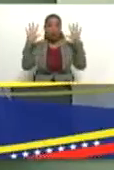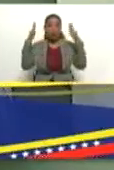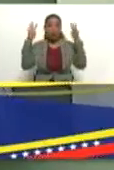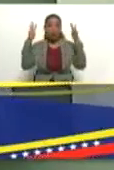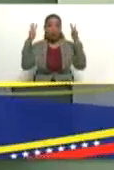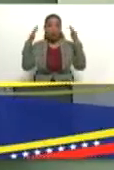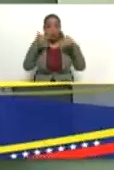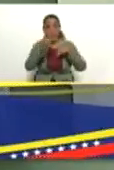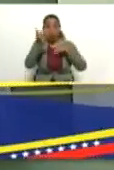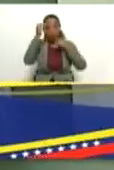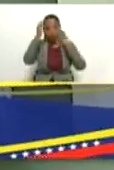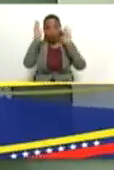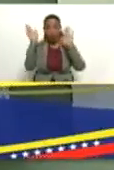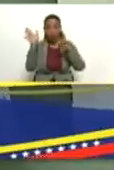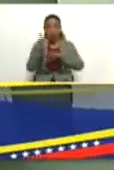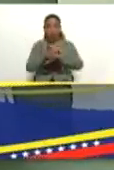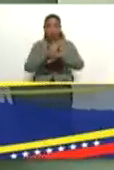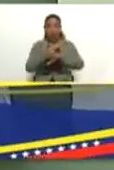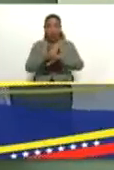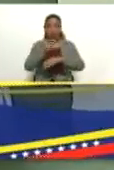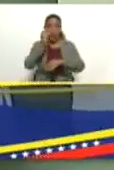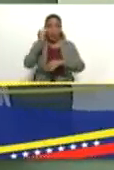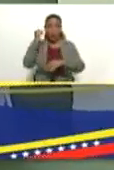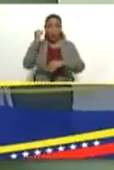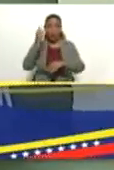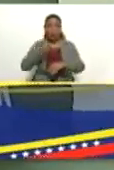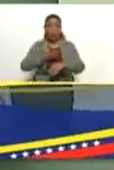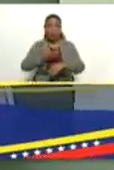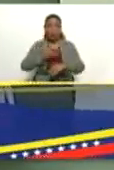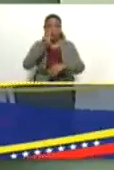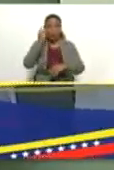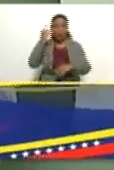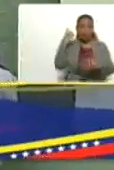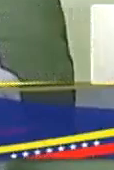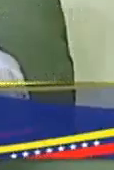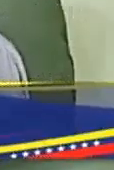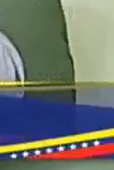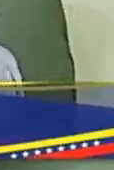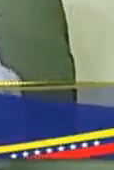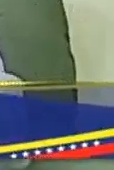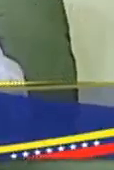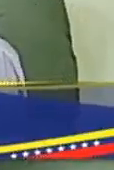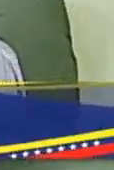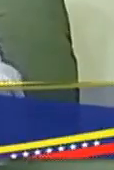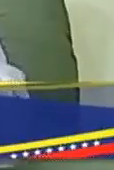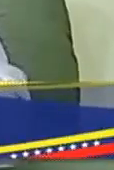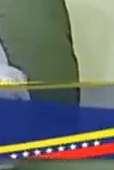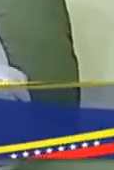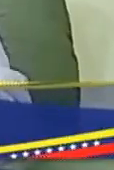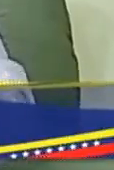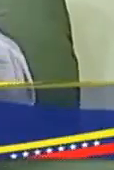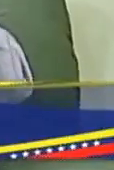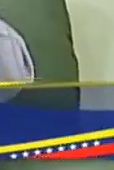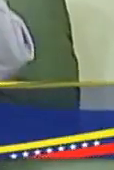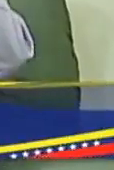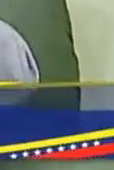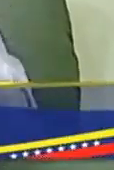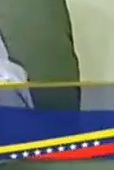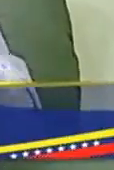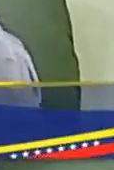oído, gobernadores, gobernadoras, alcaldes, alcaldesas, compañeros, compañeras, aplaudo la iniciativa